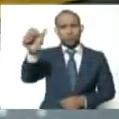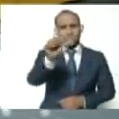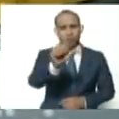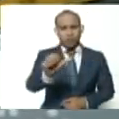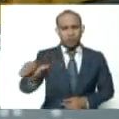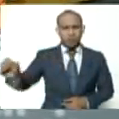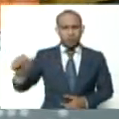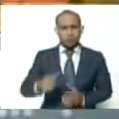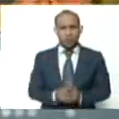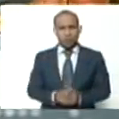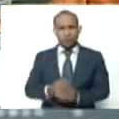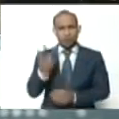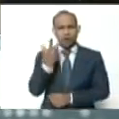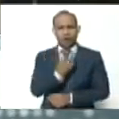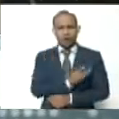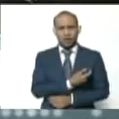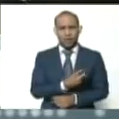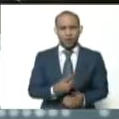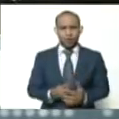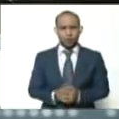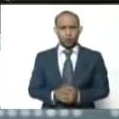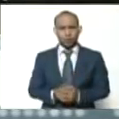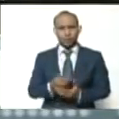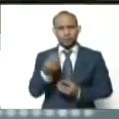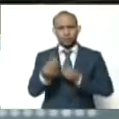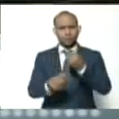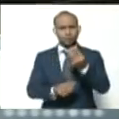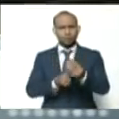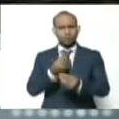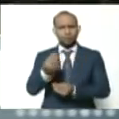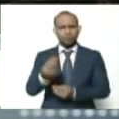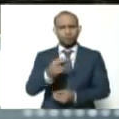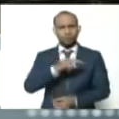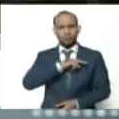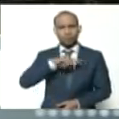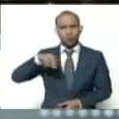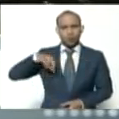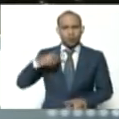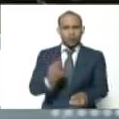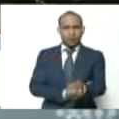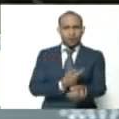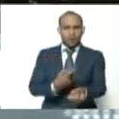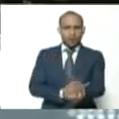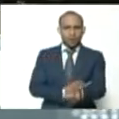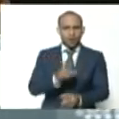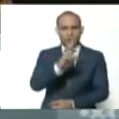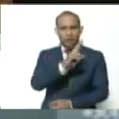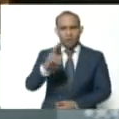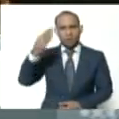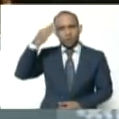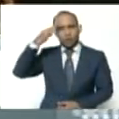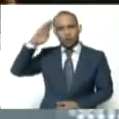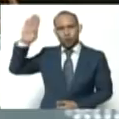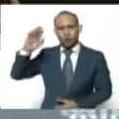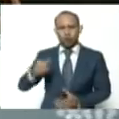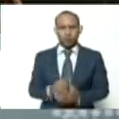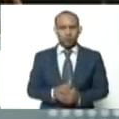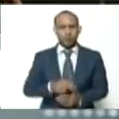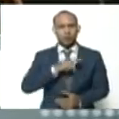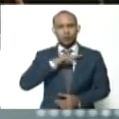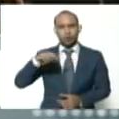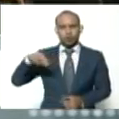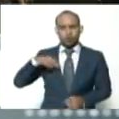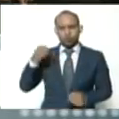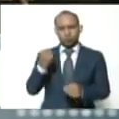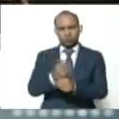vacunas que está haciendo nuestra hermana República de Cuba, nuestra hermana Cuba. Así que vamos trabajando